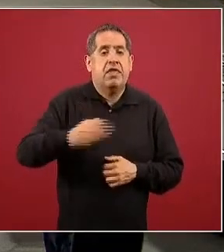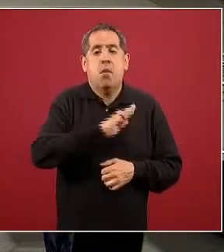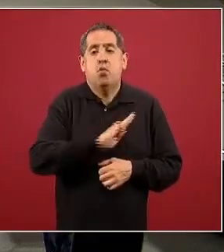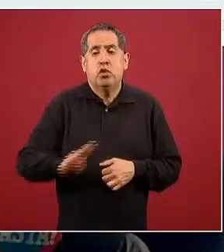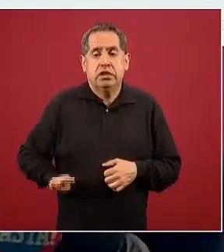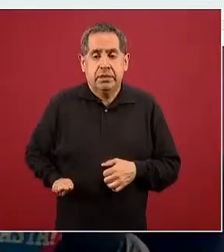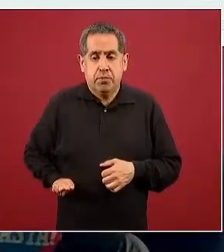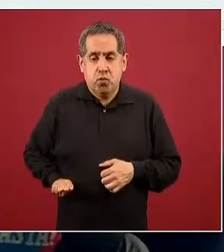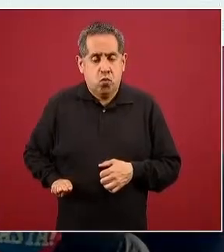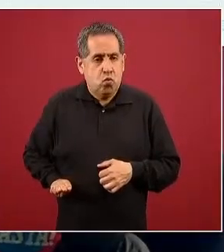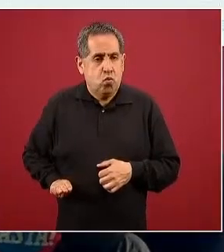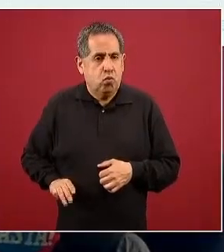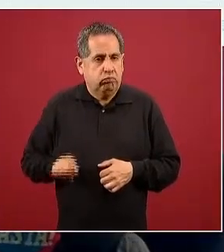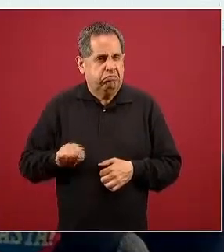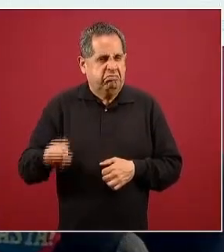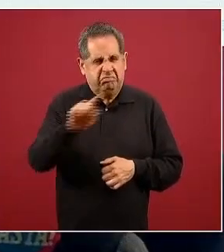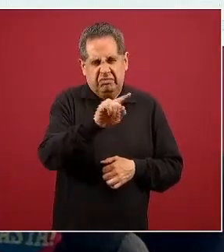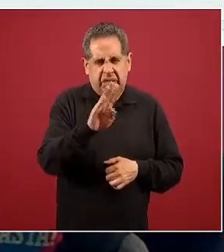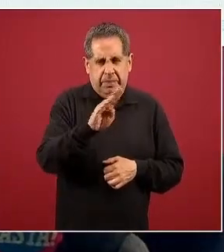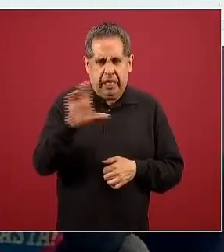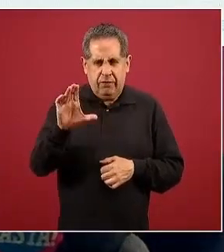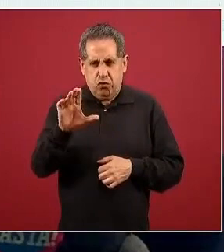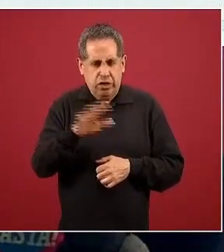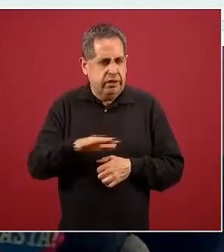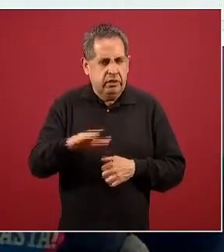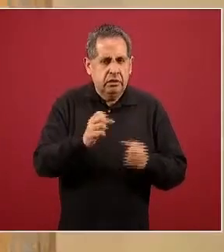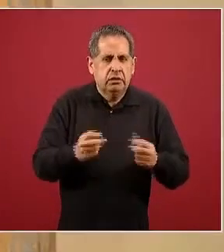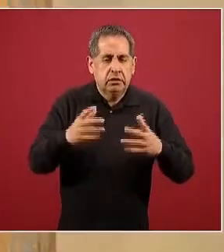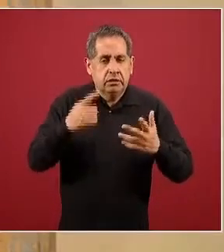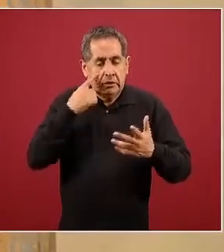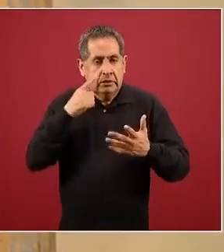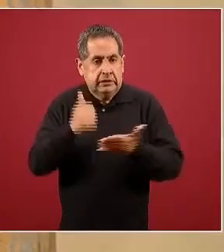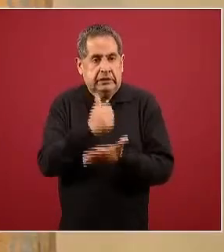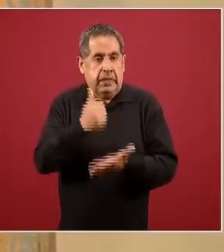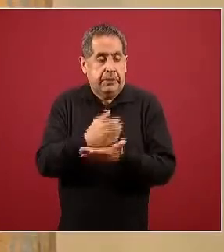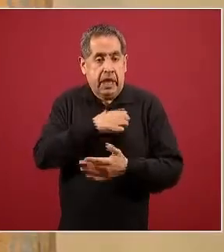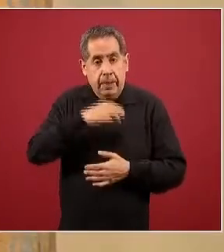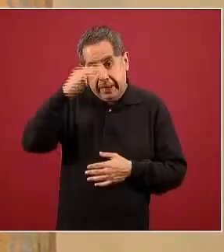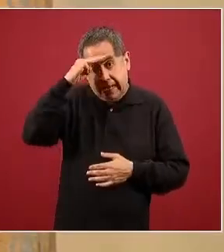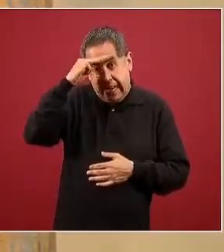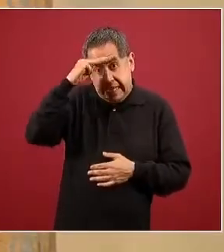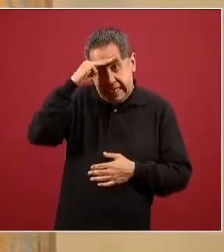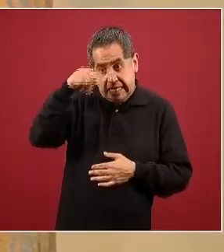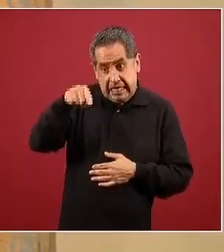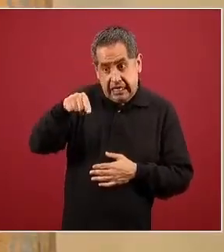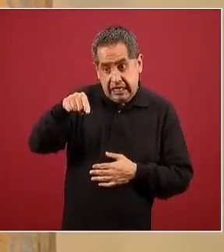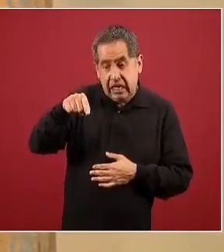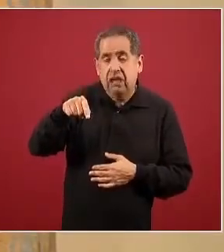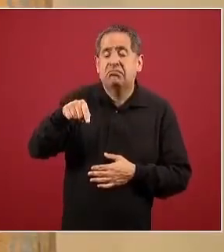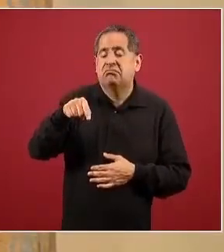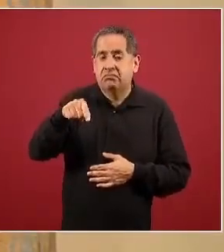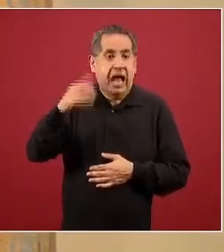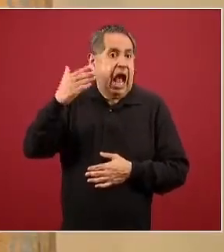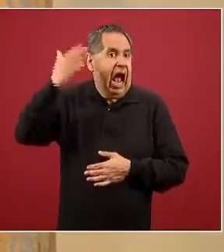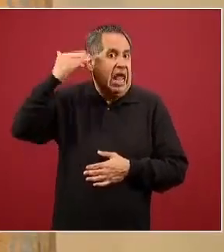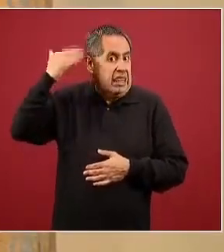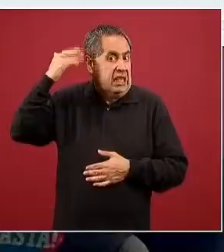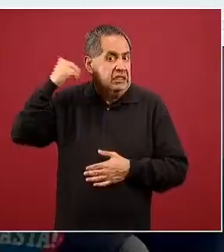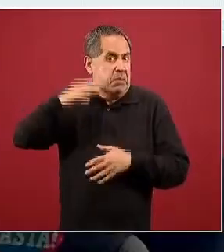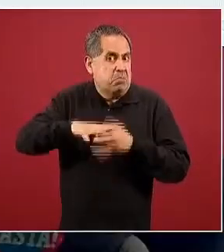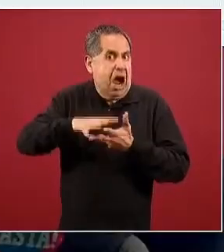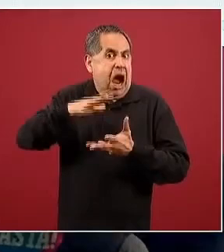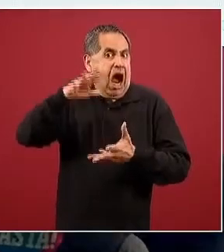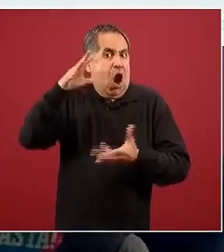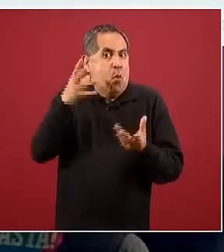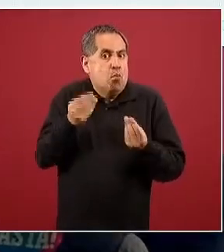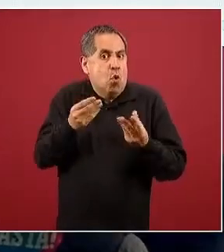municipio de este mismo estado, viendo cómo la capital, Mexicali, había tenido el mayor de